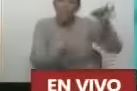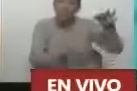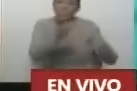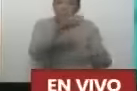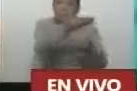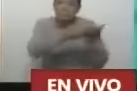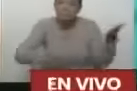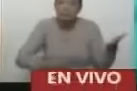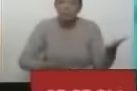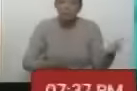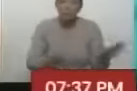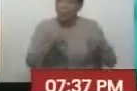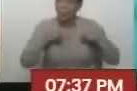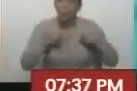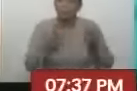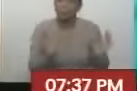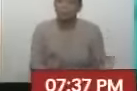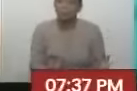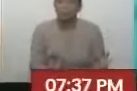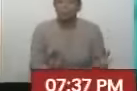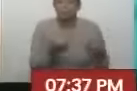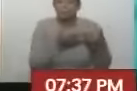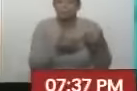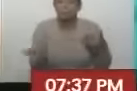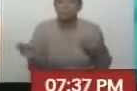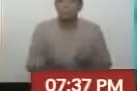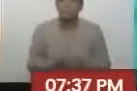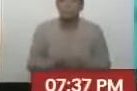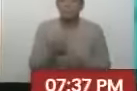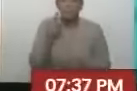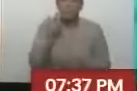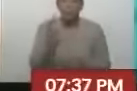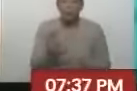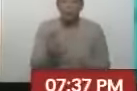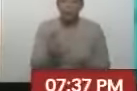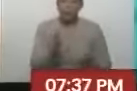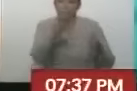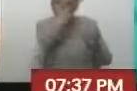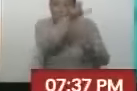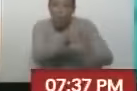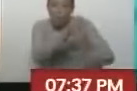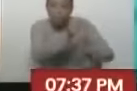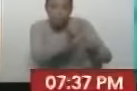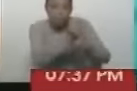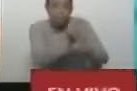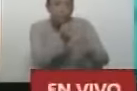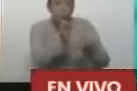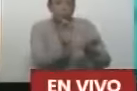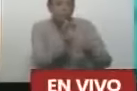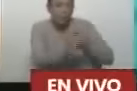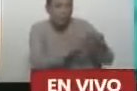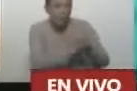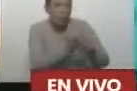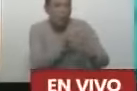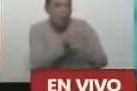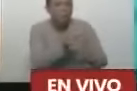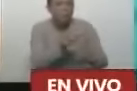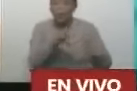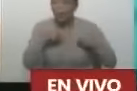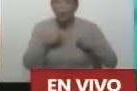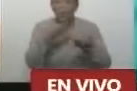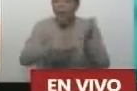despropósito de proporciones incalculables fíjese que están incluso negando y derogando lo que está